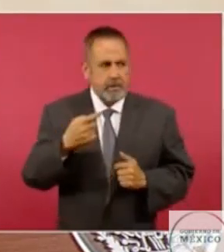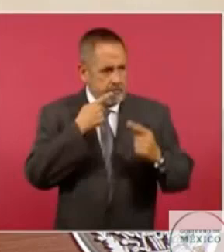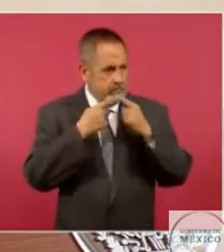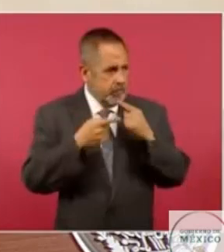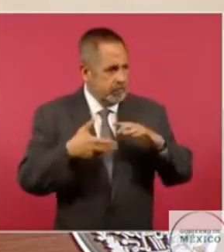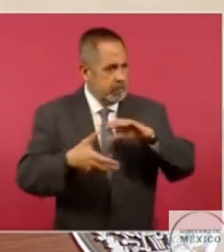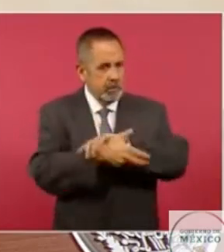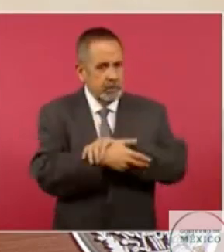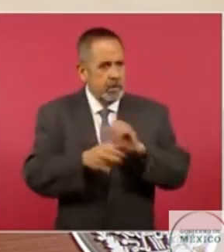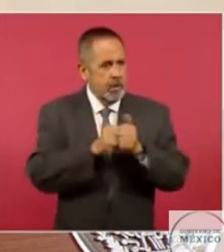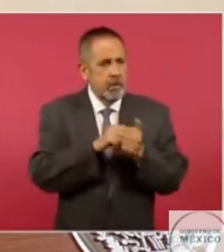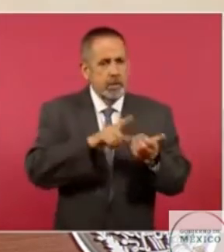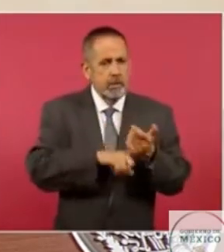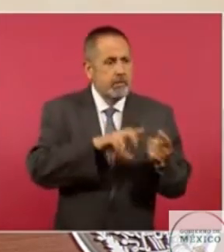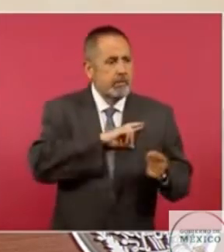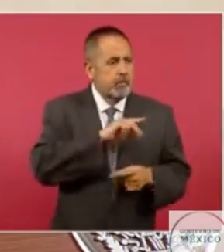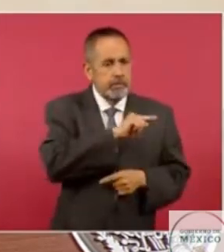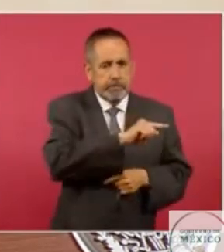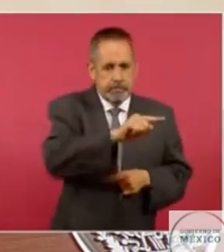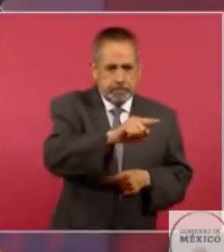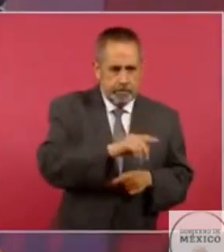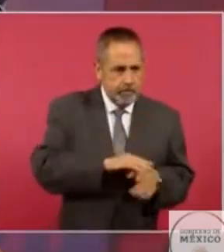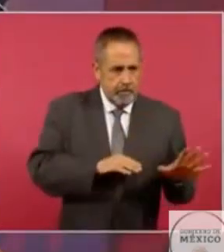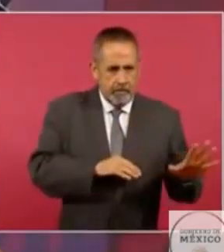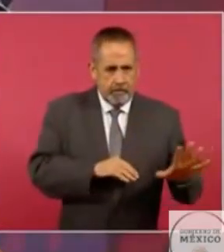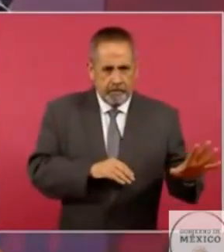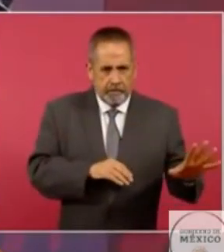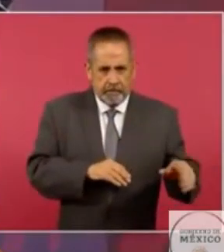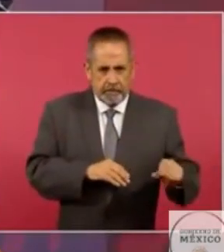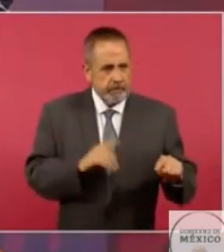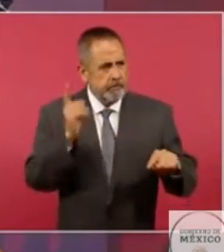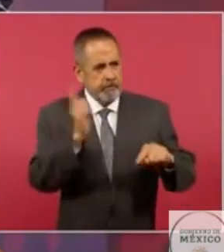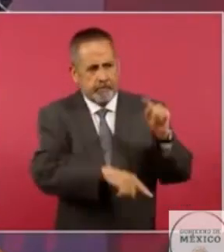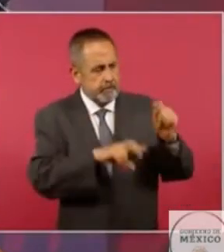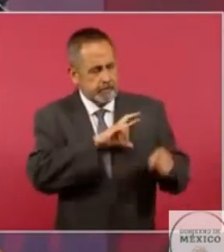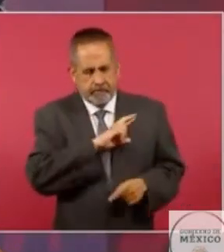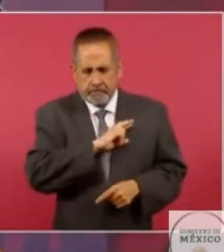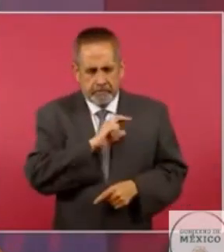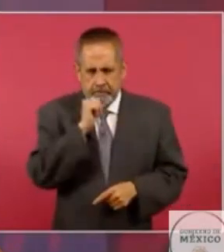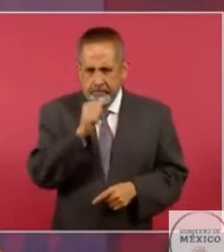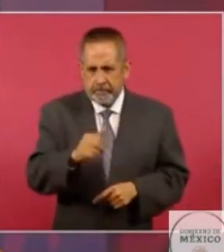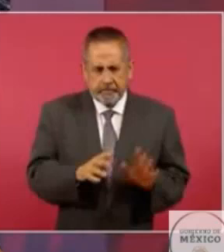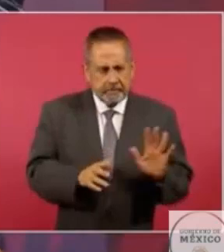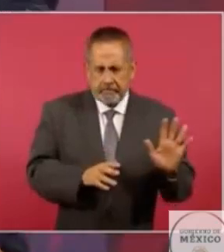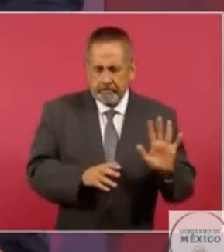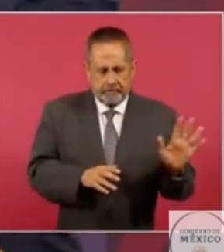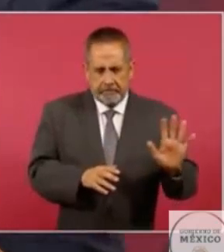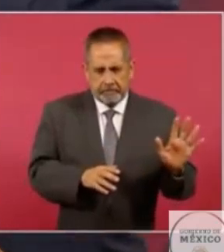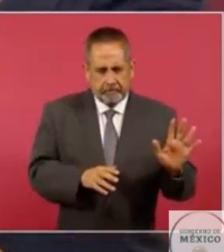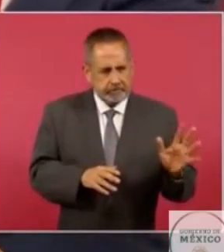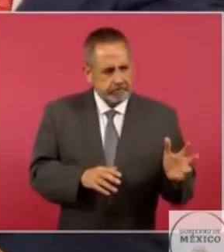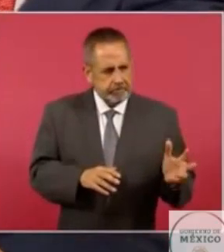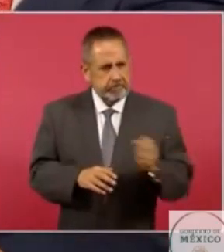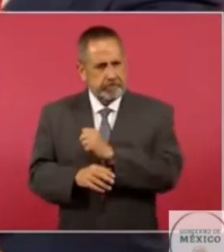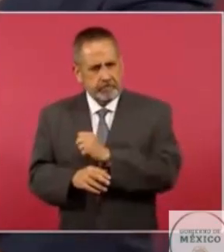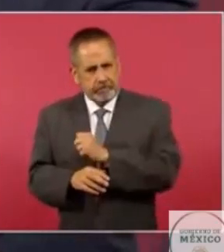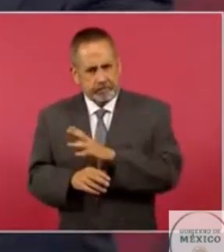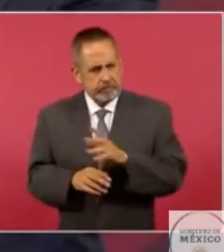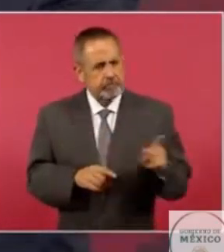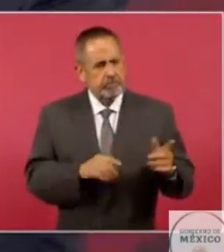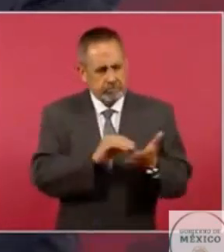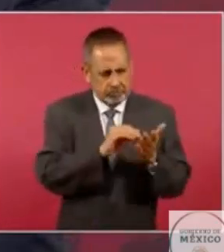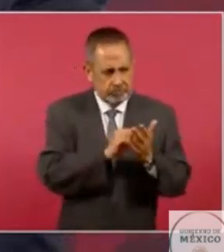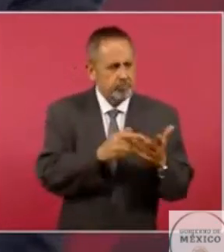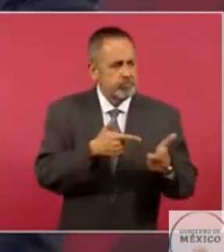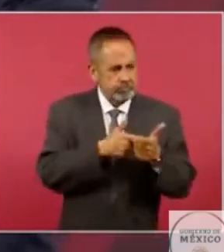a los particulares, no vamos a expropiarles, no van a dejar de